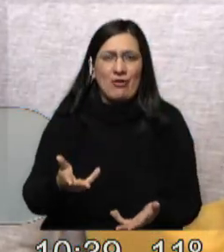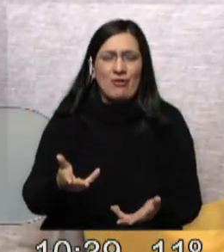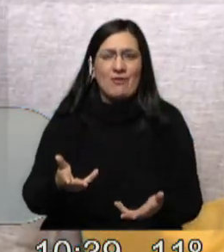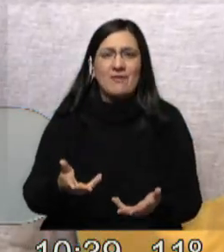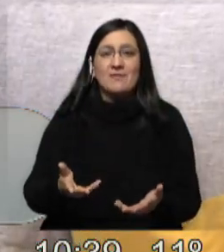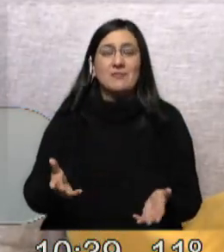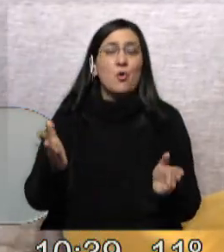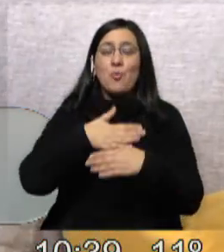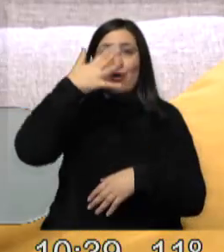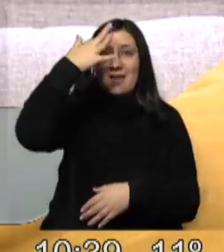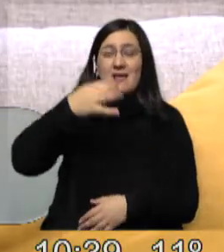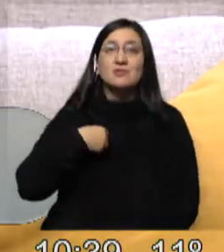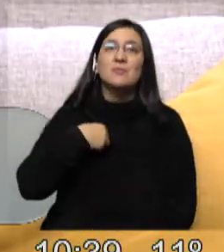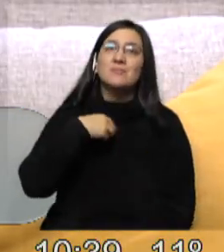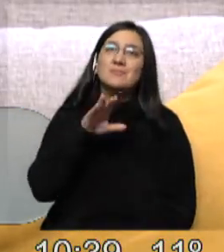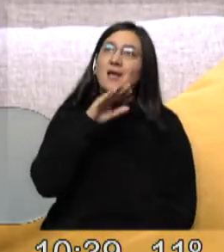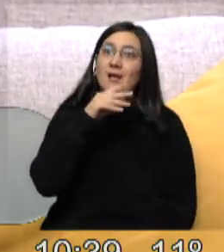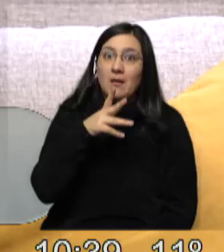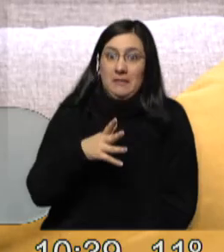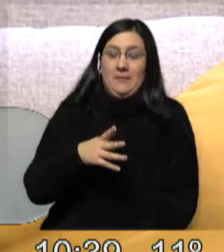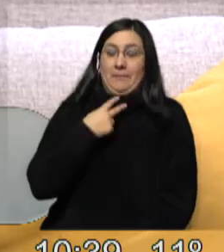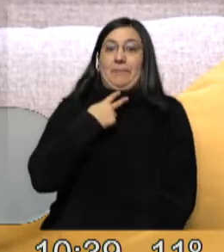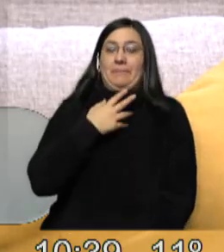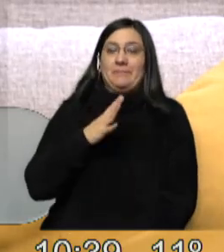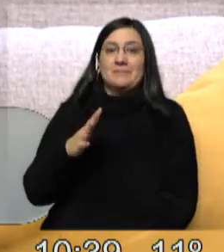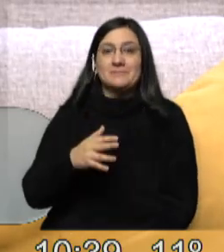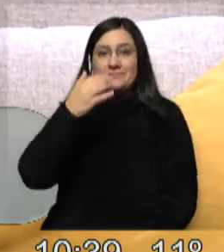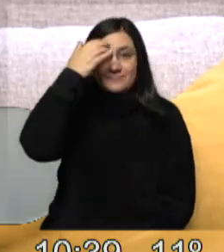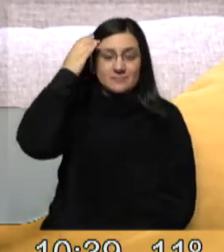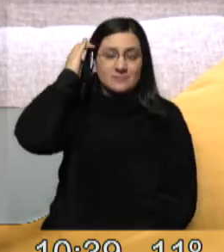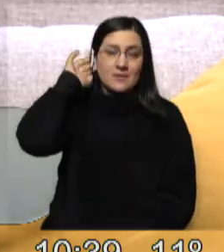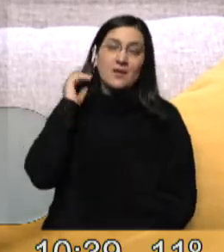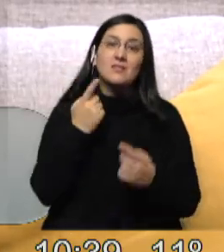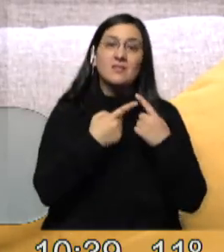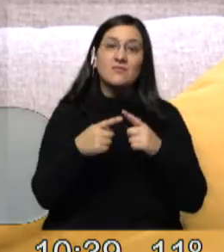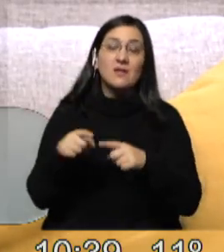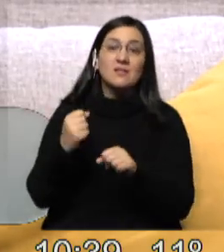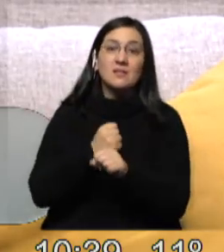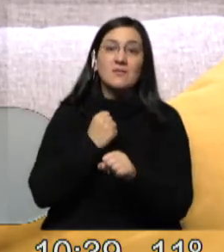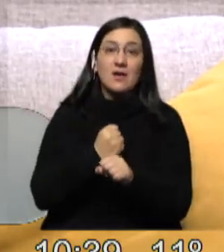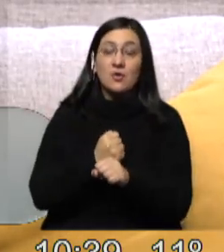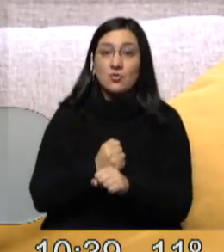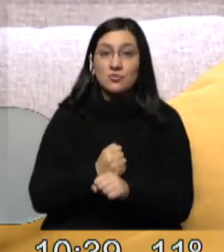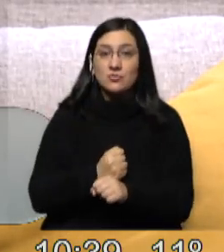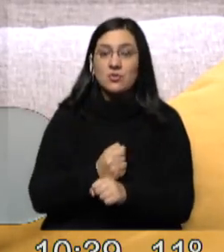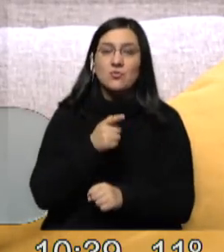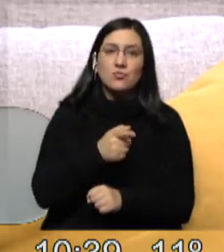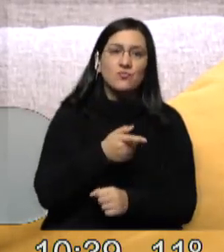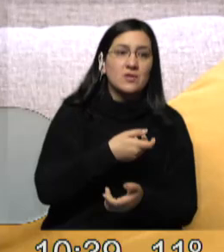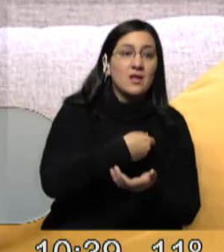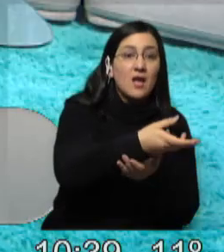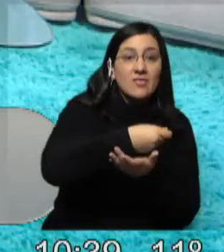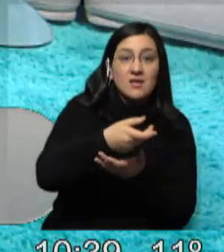lo que estoy diciendo. Pero yo leía un poco de tu historia y eso de que en distintos trabajos en los que estuviste, porque fuiste desde cadete hasta trabajar